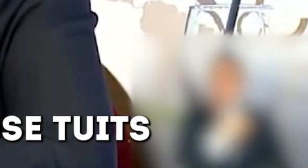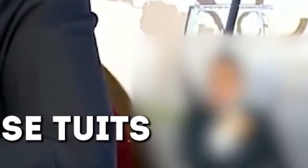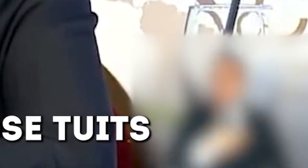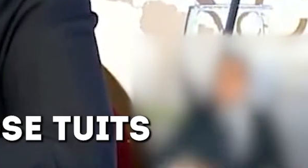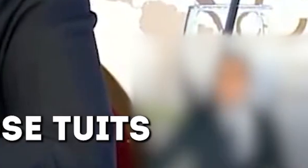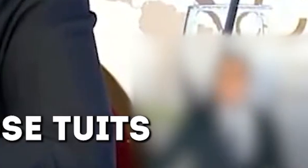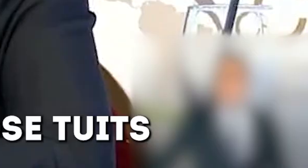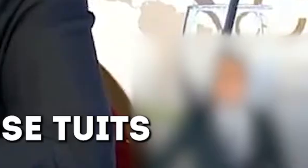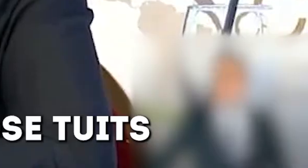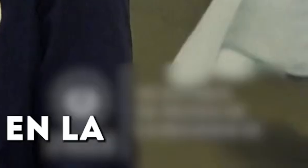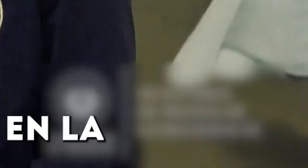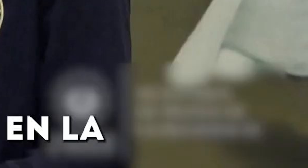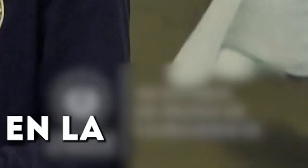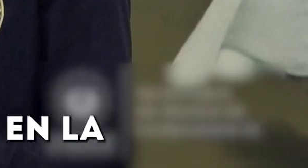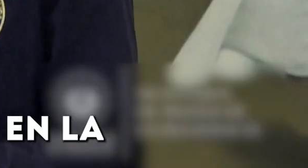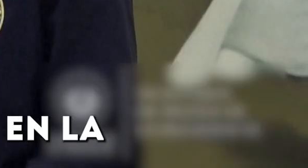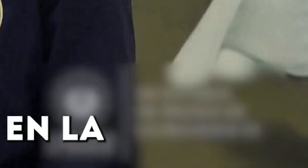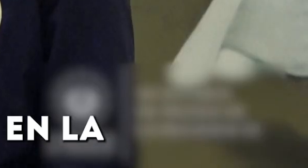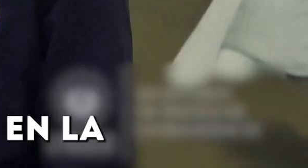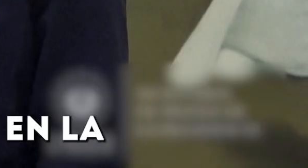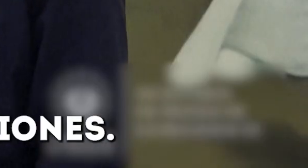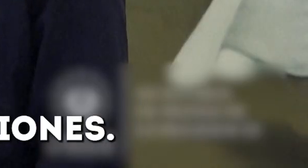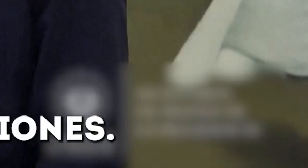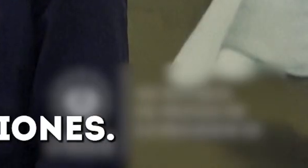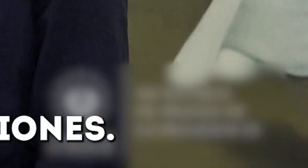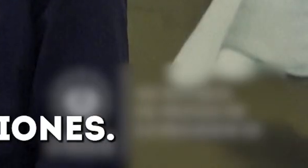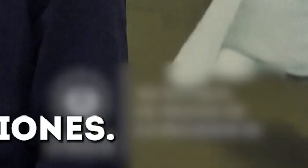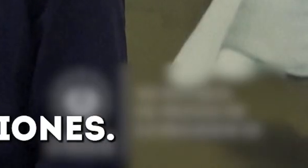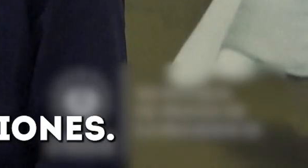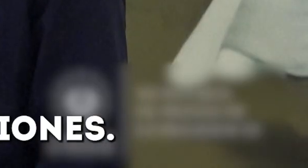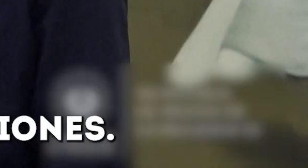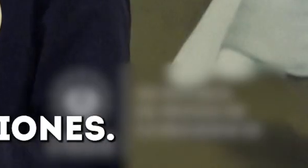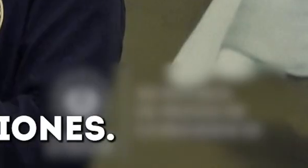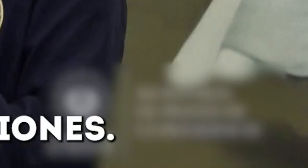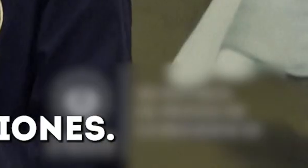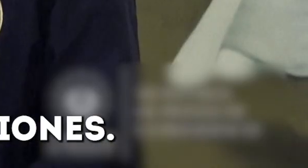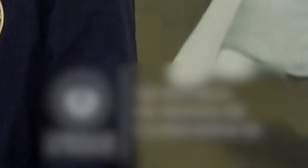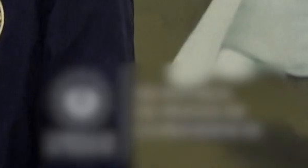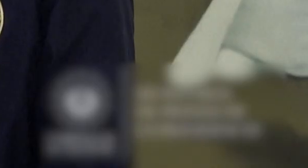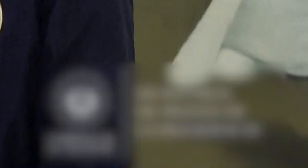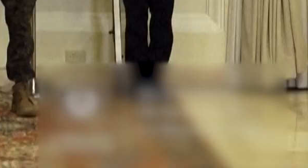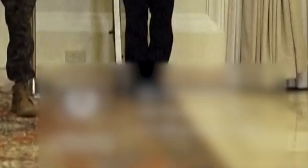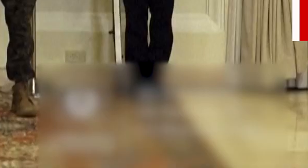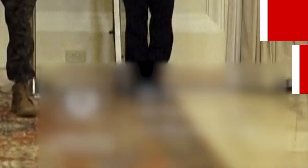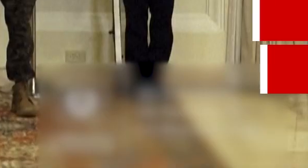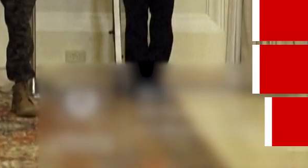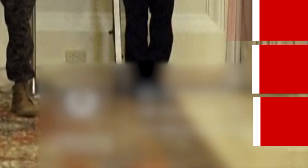continuarán dedicándose tweets o volverán a enfocarse en la problemática de sus naciones.